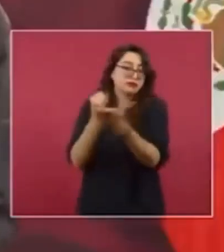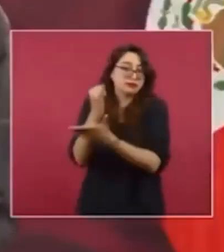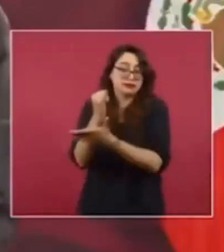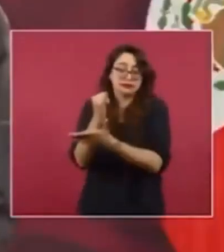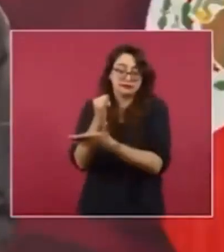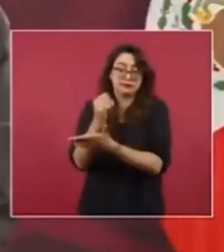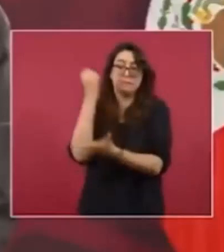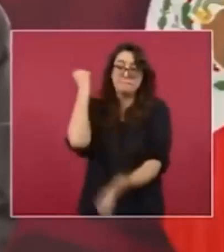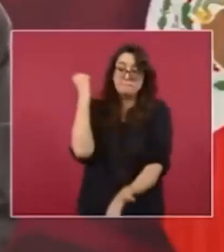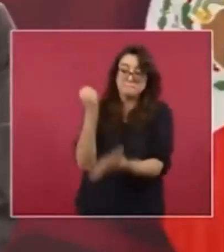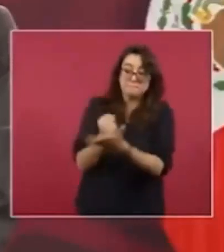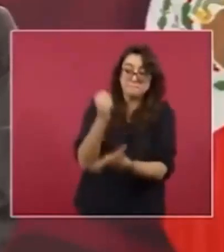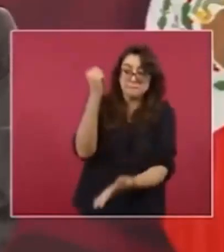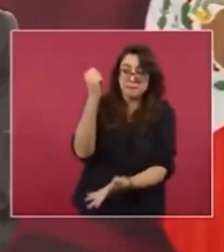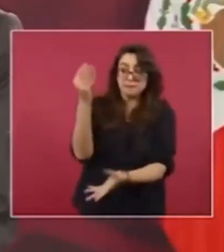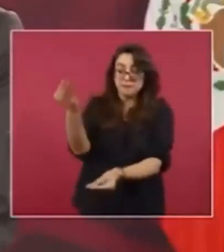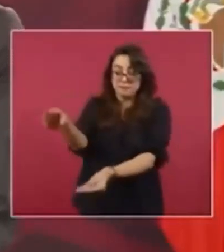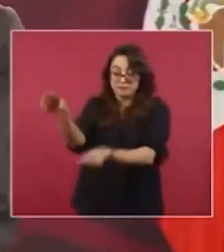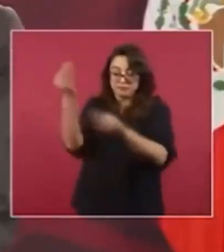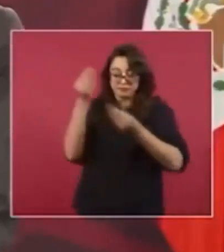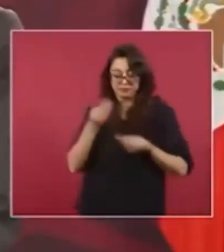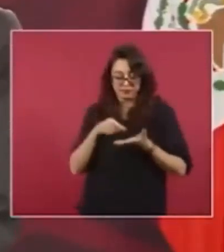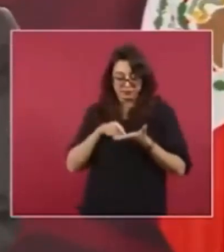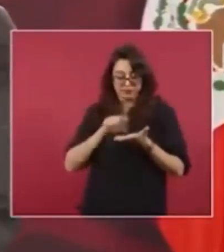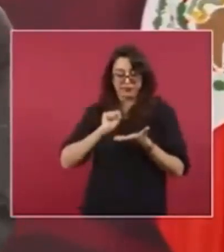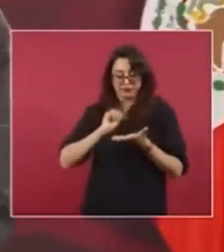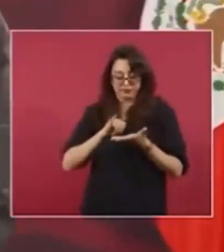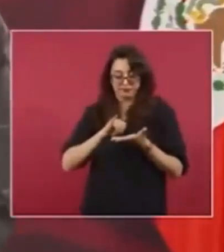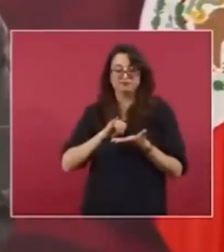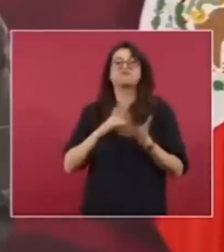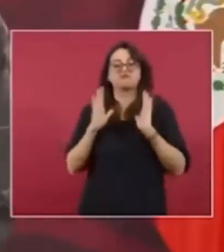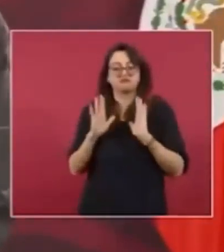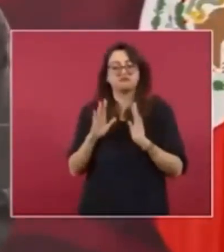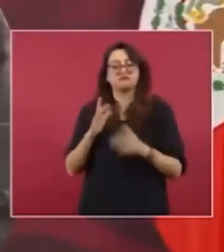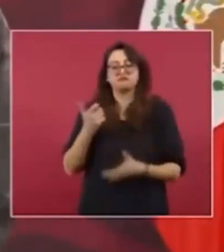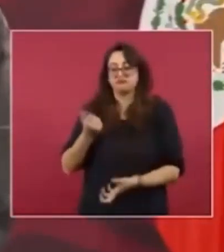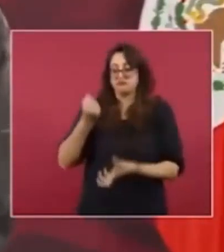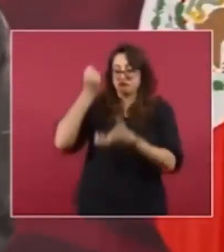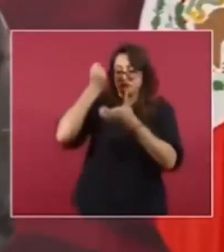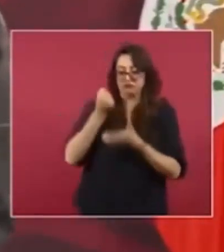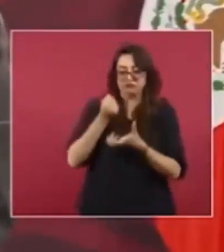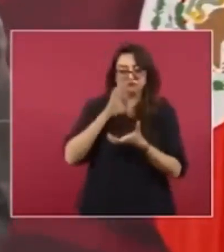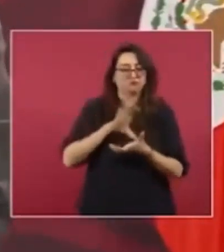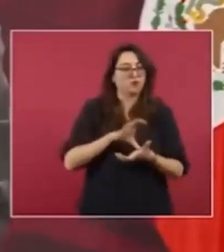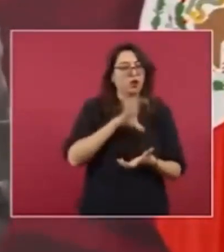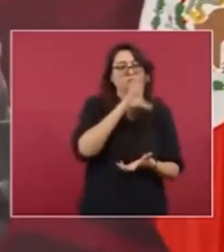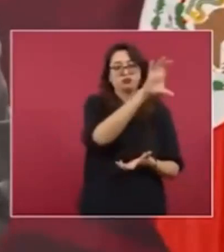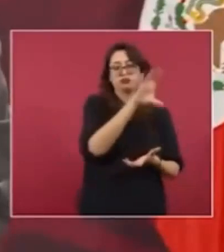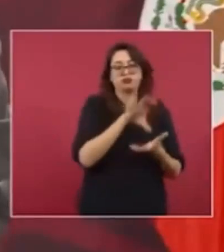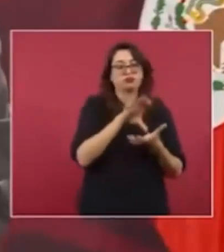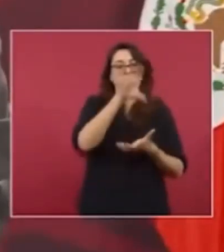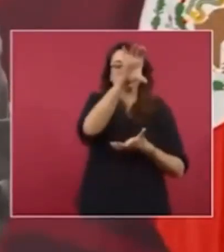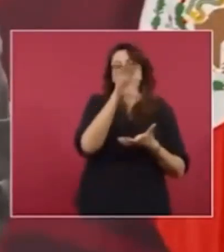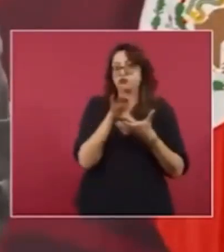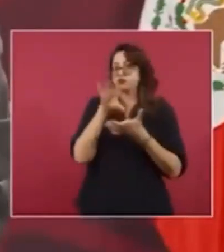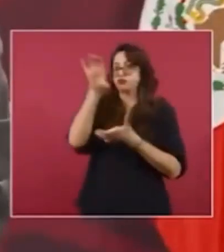presupuestos, las universidades son autónomas, ellas manejan su presupuesto.